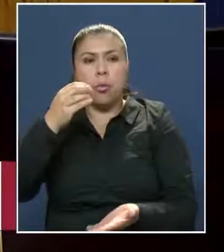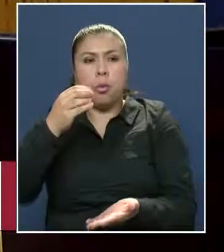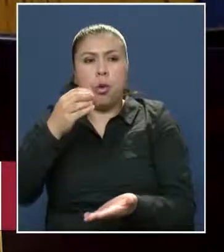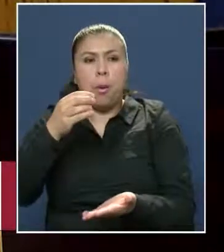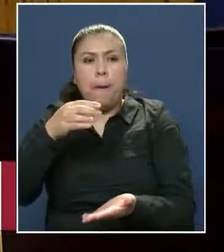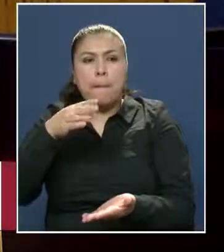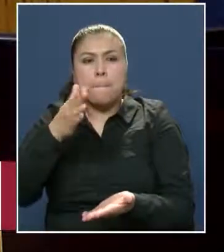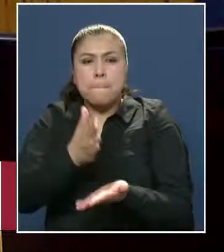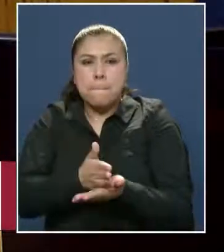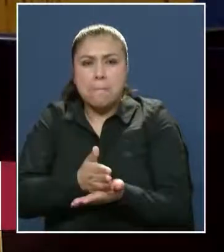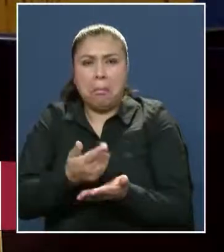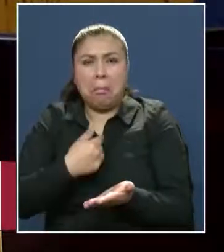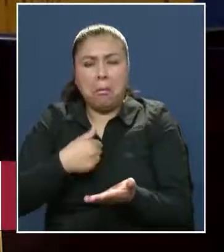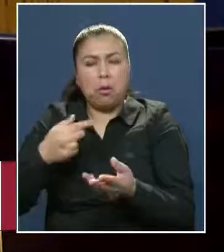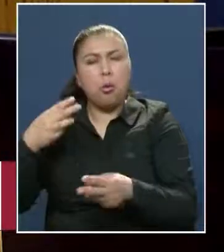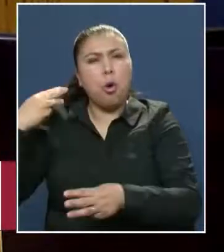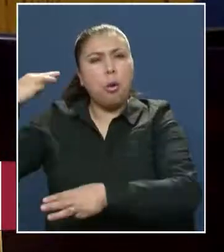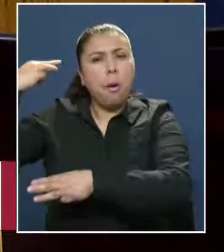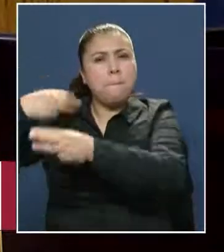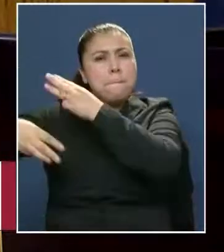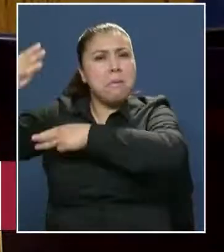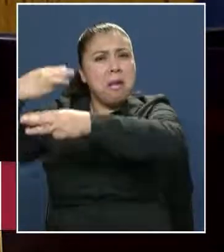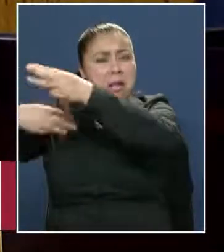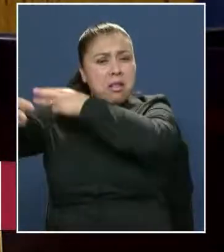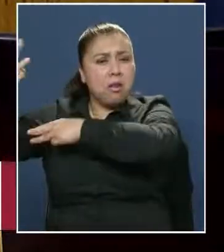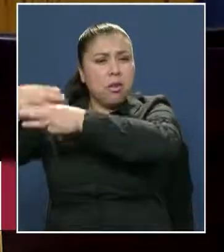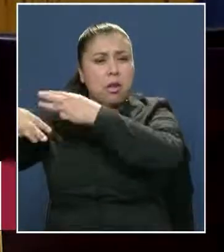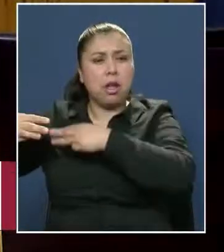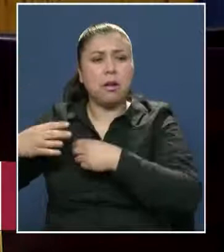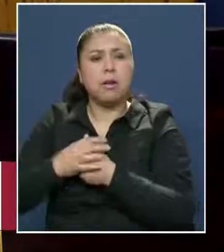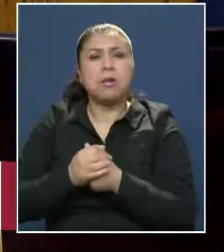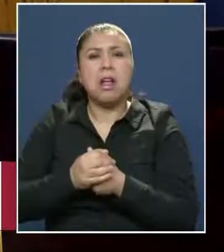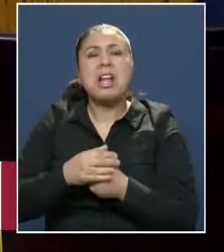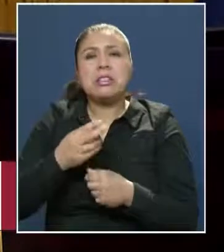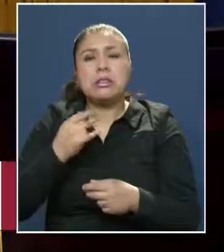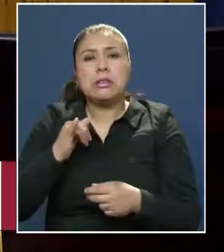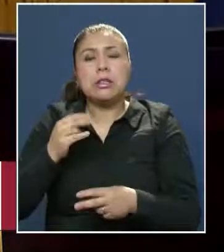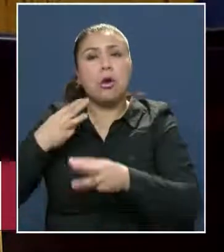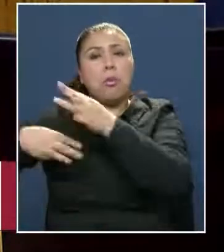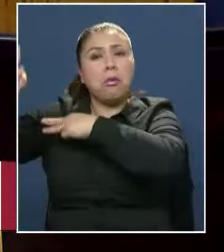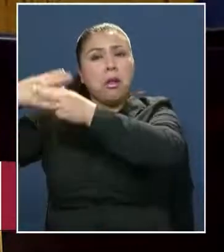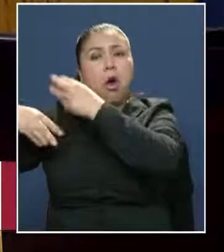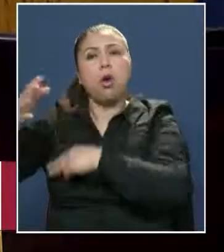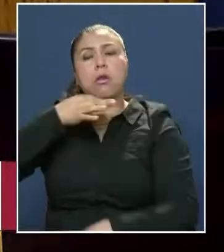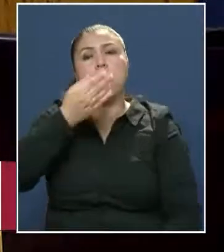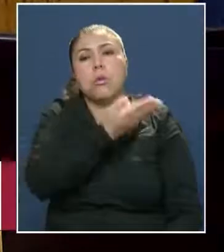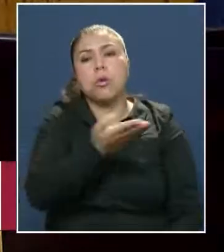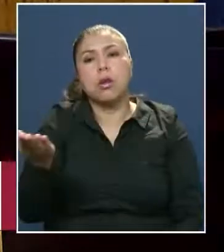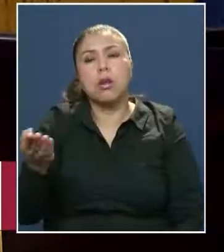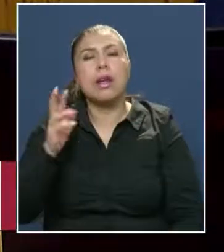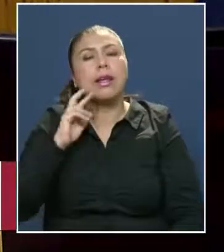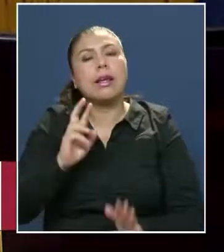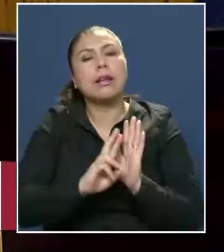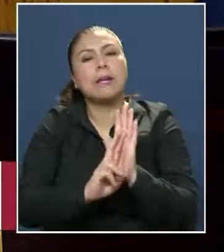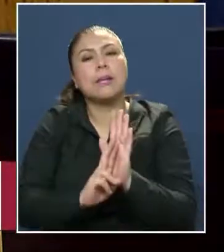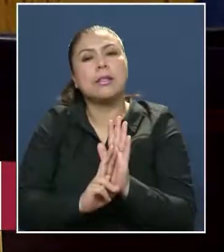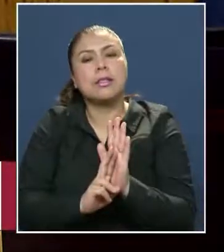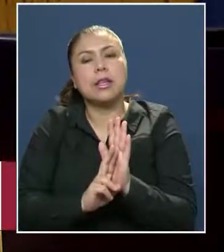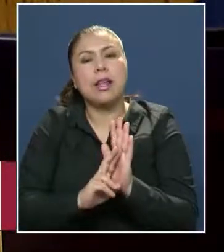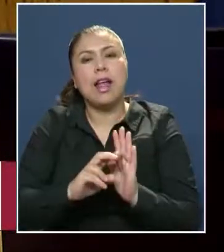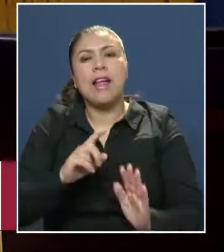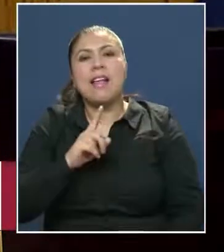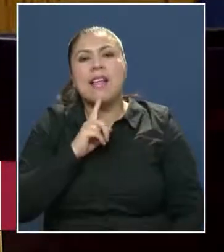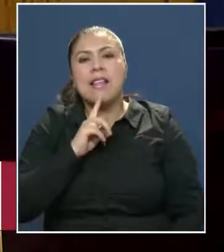transformarlo en mitología. Así es, lo hemos transformado en mitología. O díganme ustedes, ¿qué representa la figura del